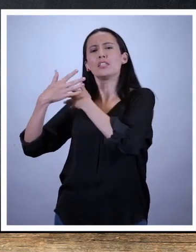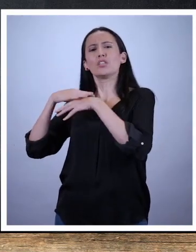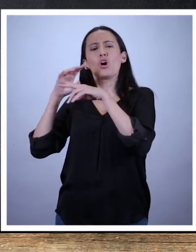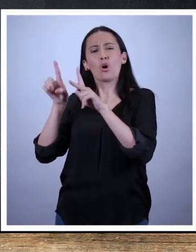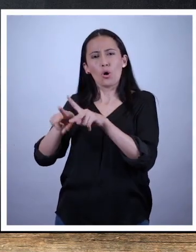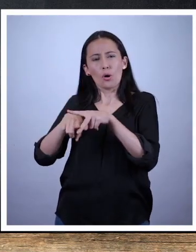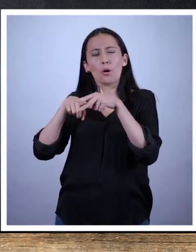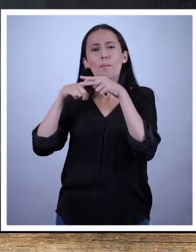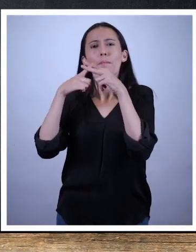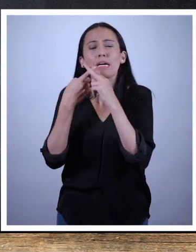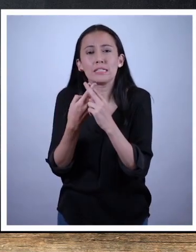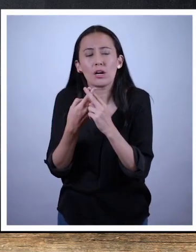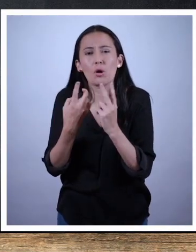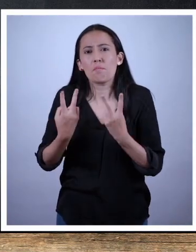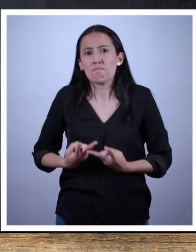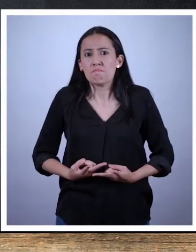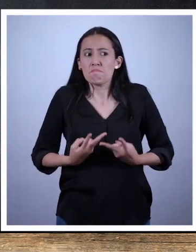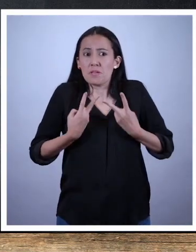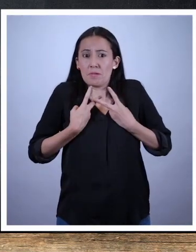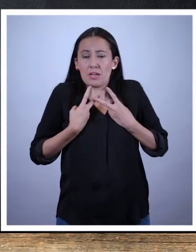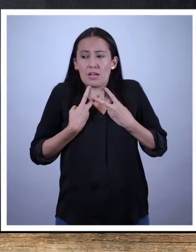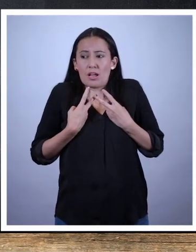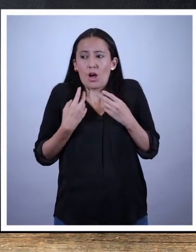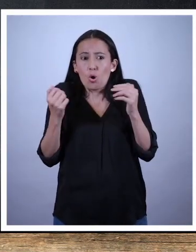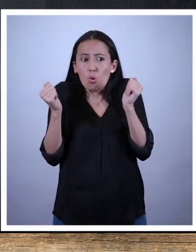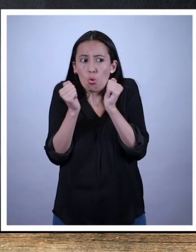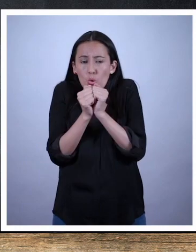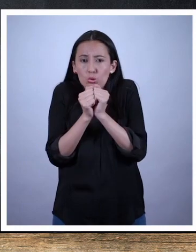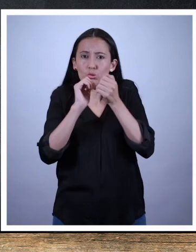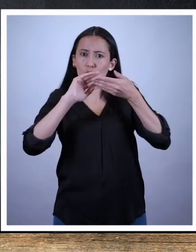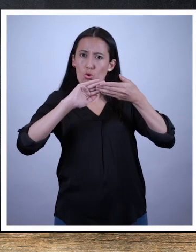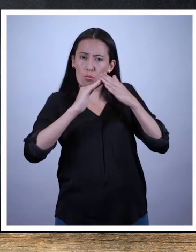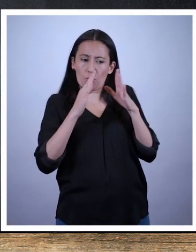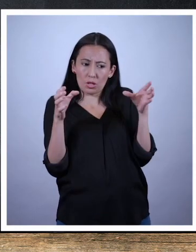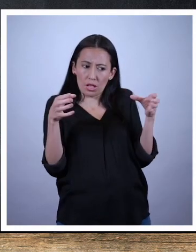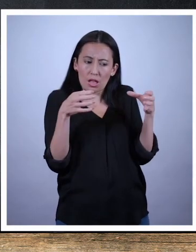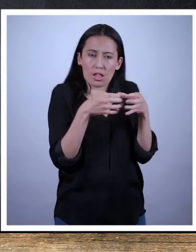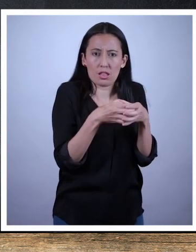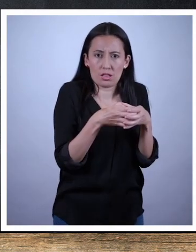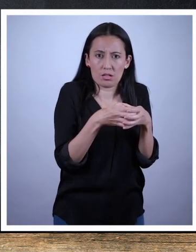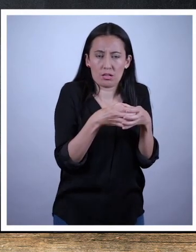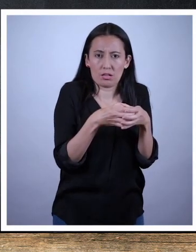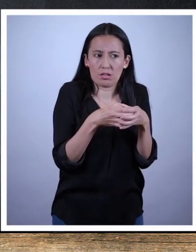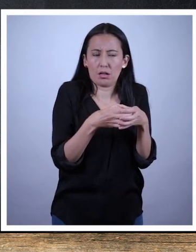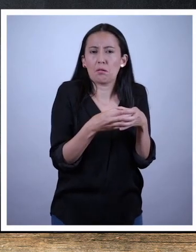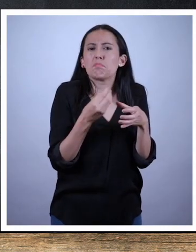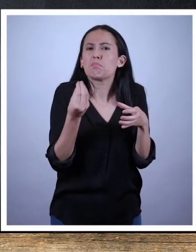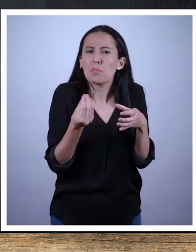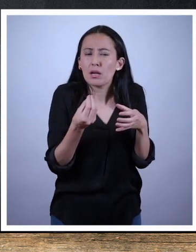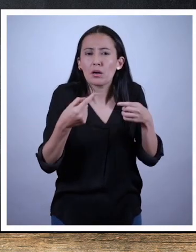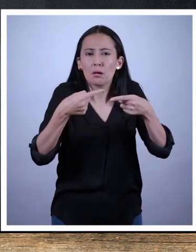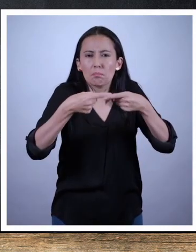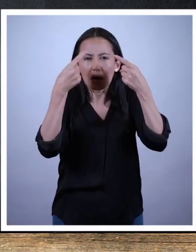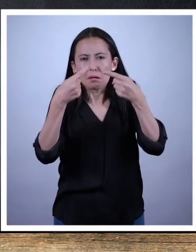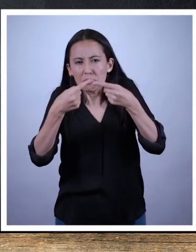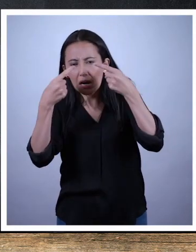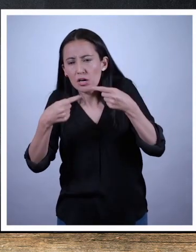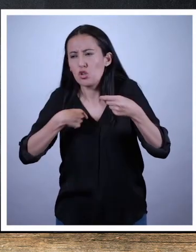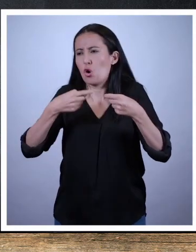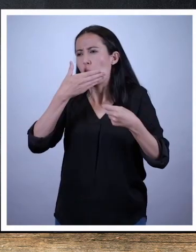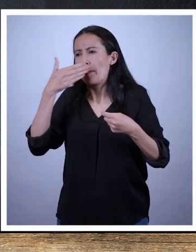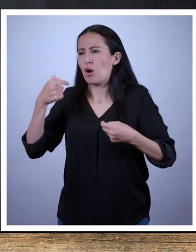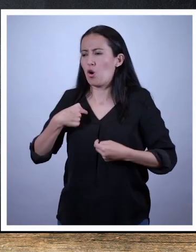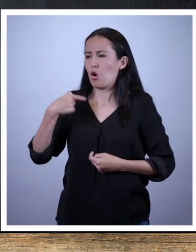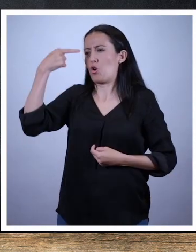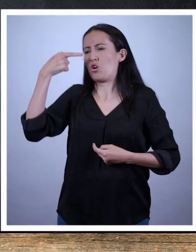Nuestros antepasados comenzaron a darse cuenta que era mejor vivir en comunidad. Pero, como pasa ahora, habían